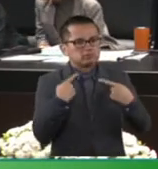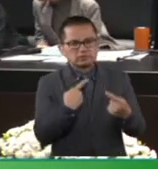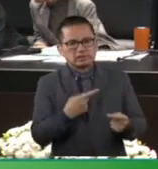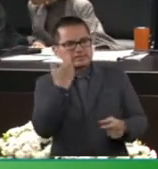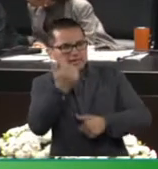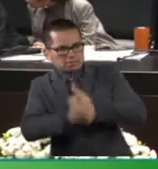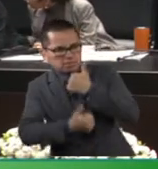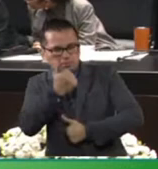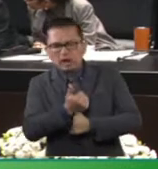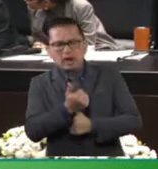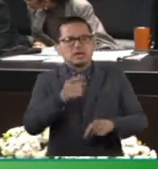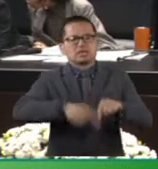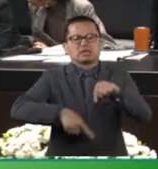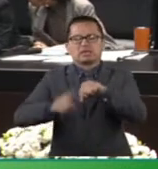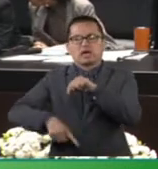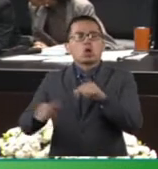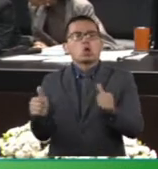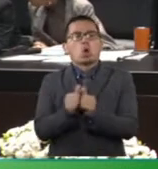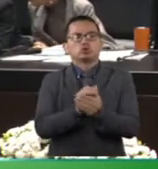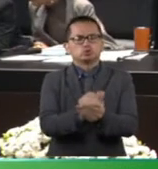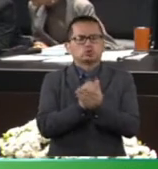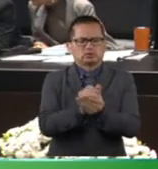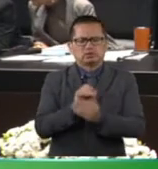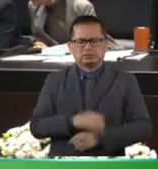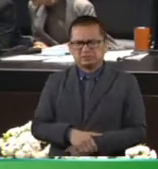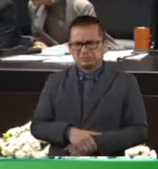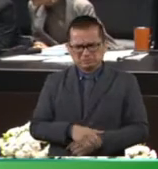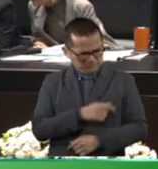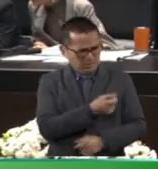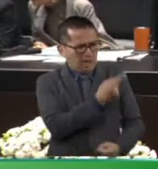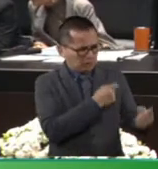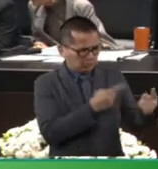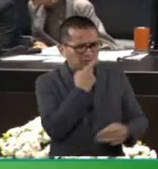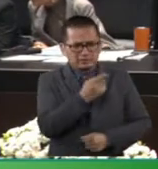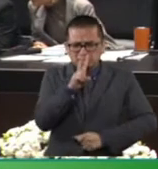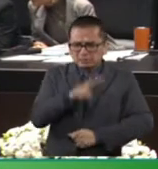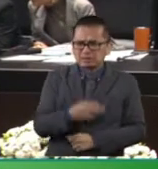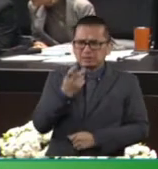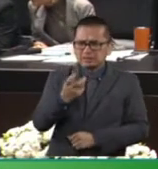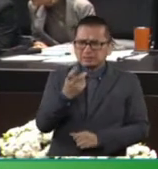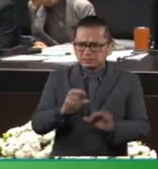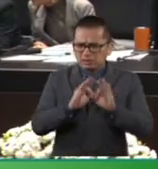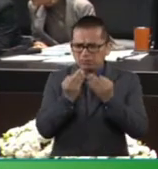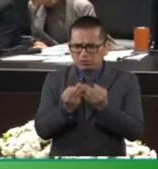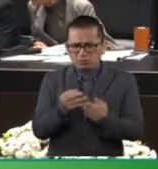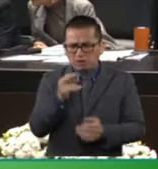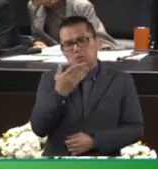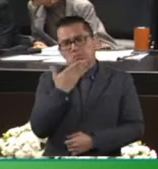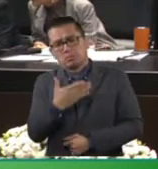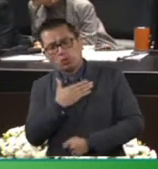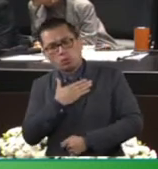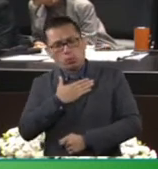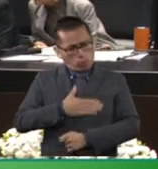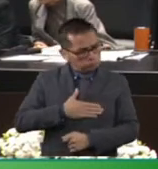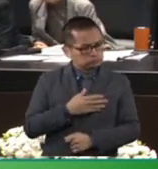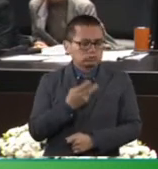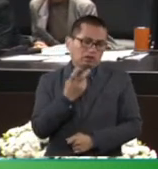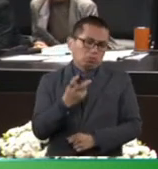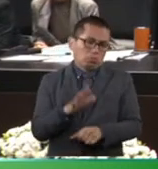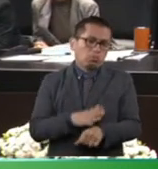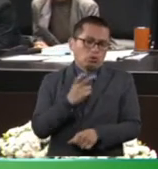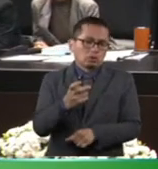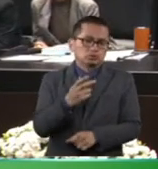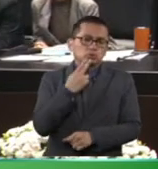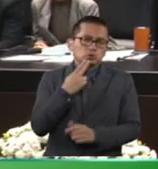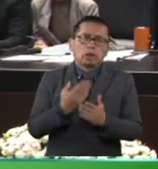incluso algunos de ustedes y sus simpatizantes han dicho que esos métodos esas formas de elegir son tan justas que se usan